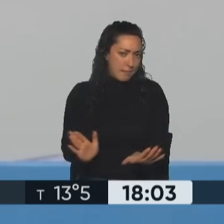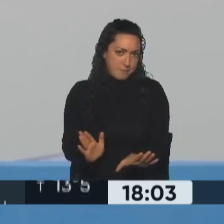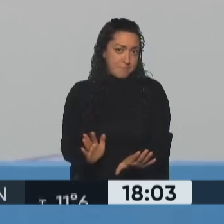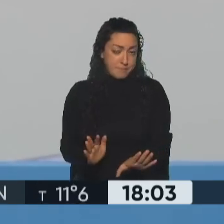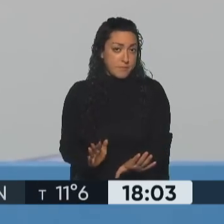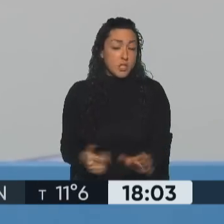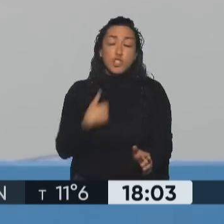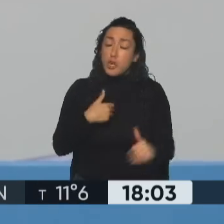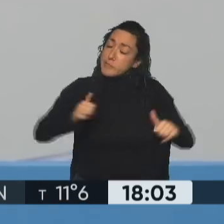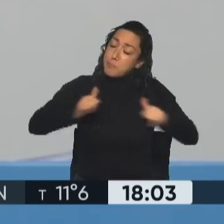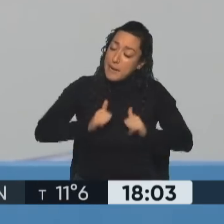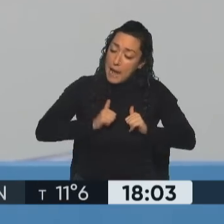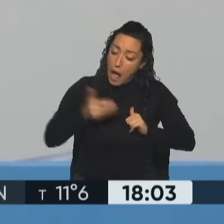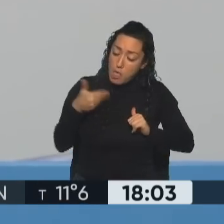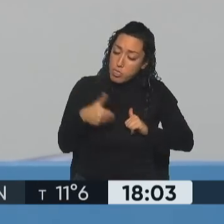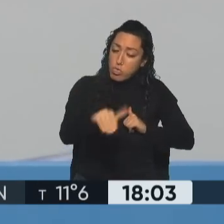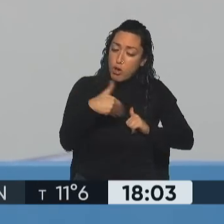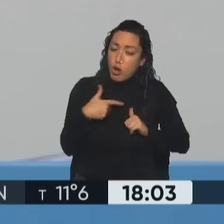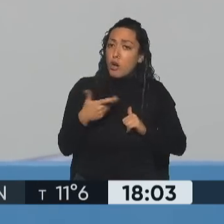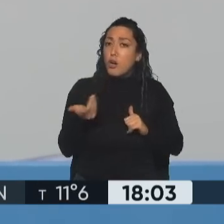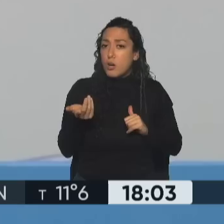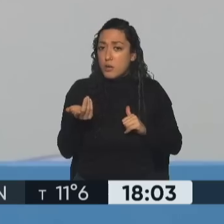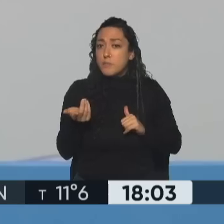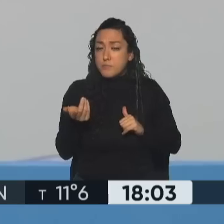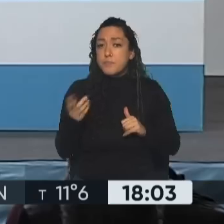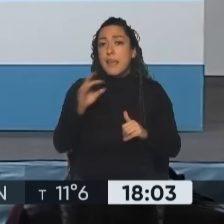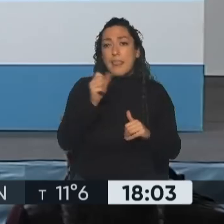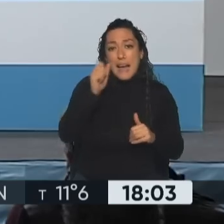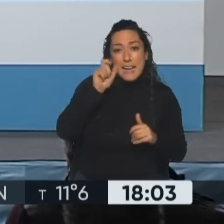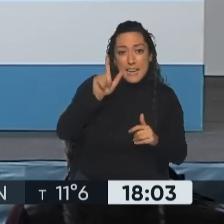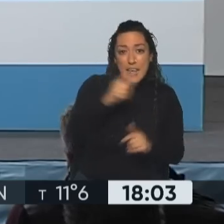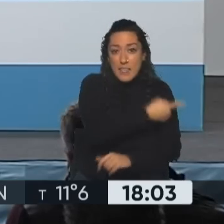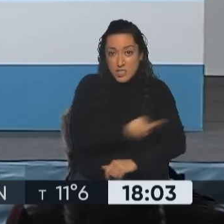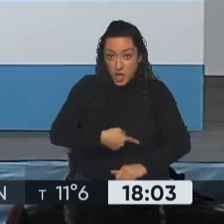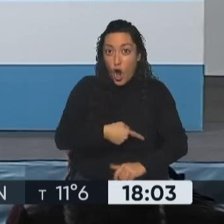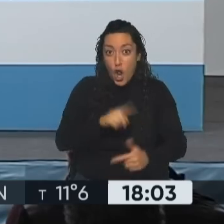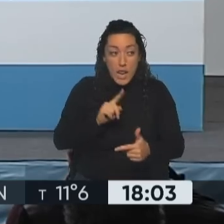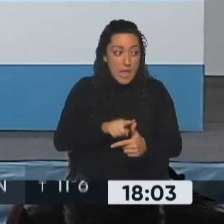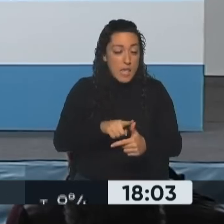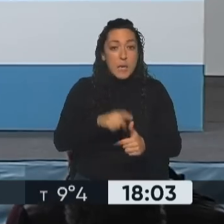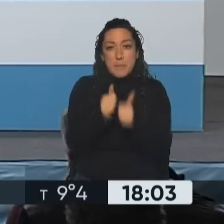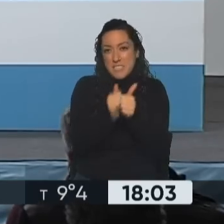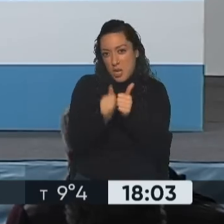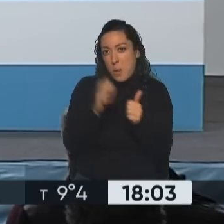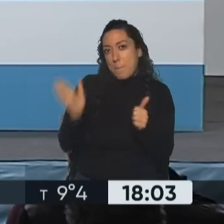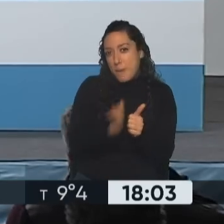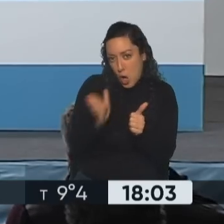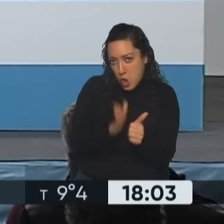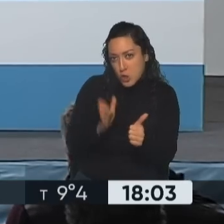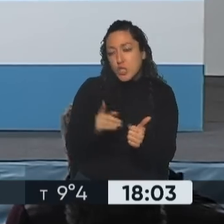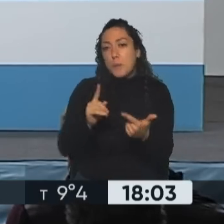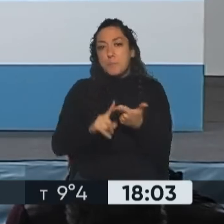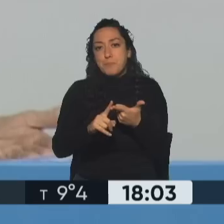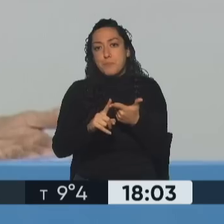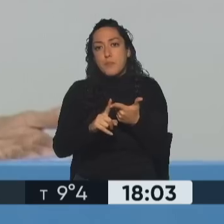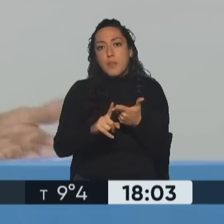Yo espero que, la presencia ahora de Daniel Scioli en el Ministerio de la Producción, del funcionario